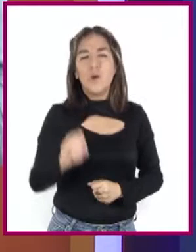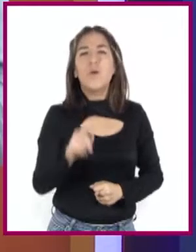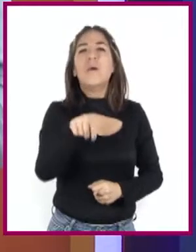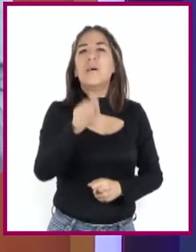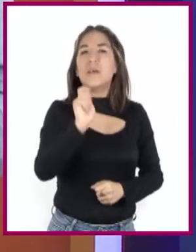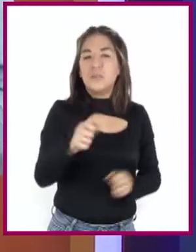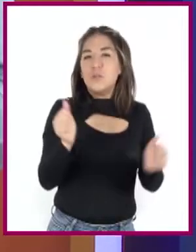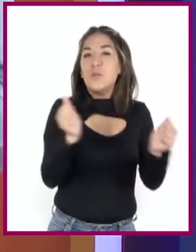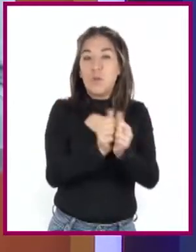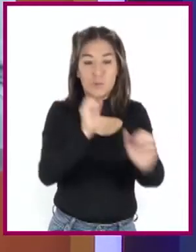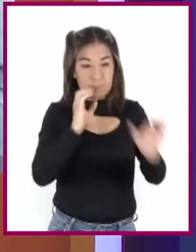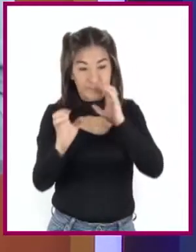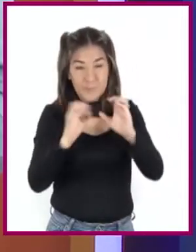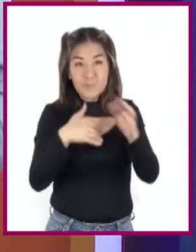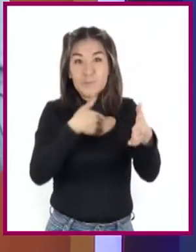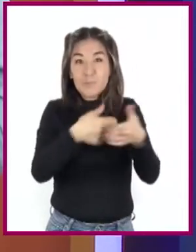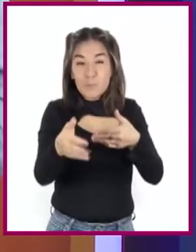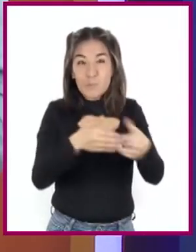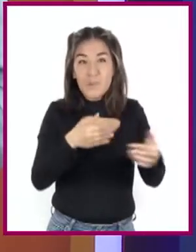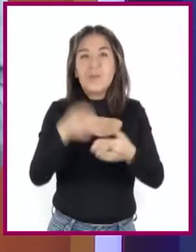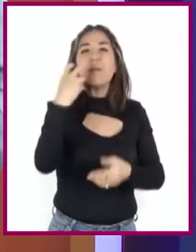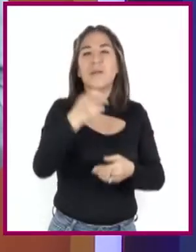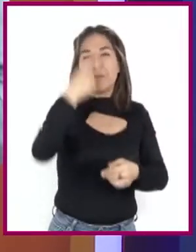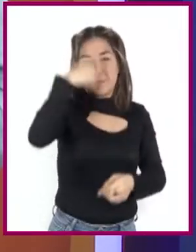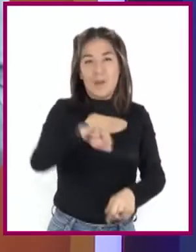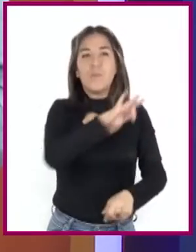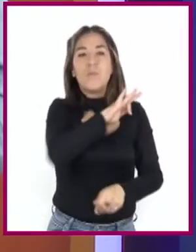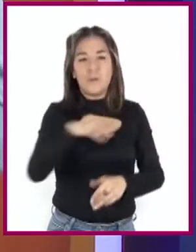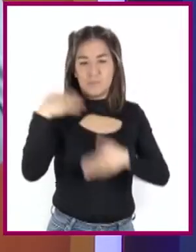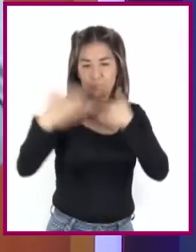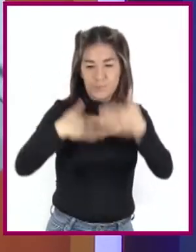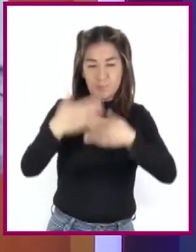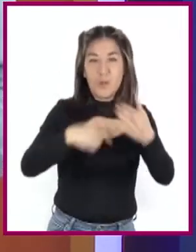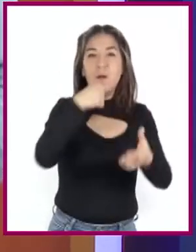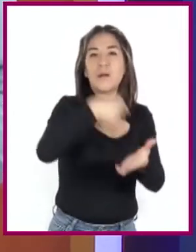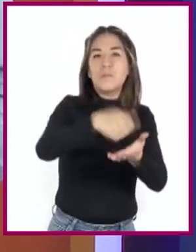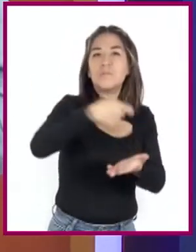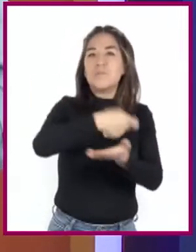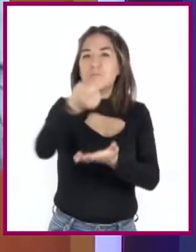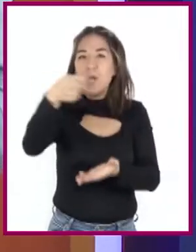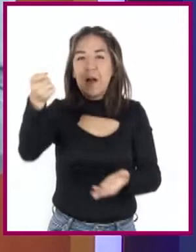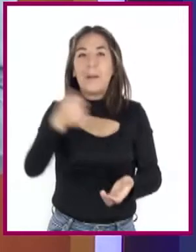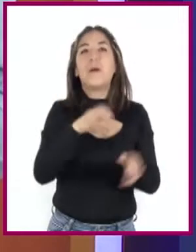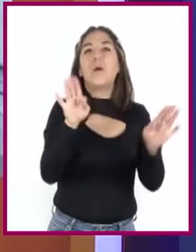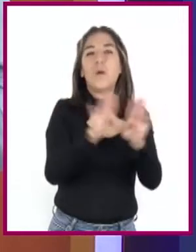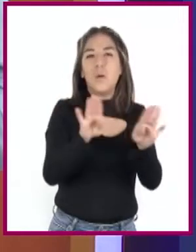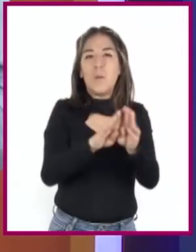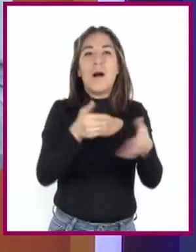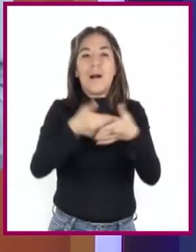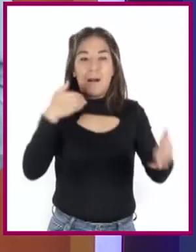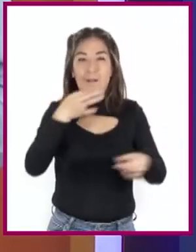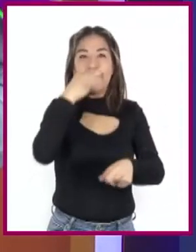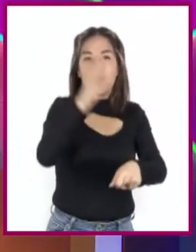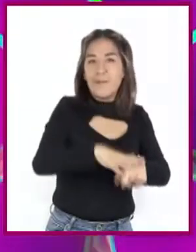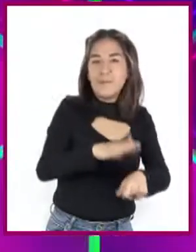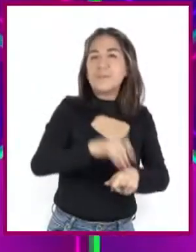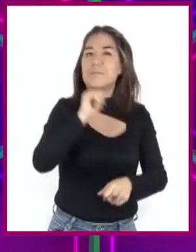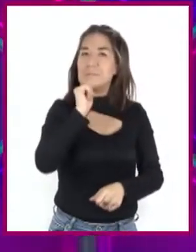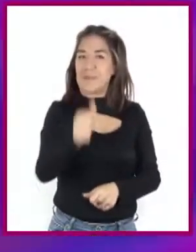de telecomunicación moderno al permitir codificar mensajes que no habían sido prefijados con